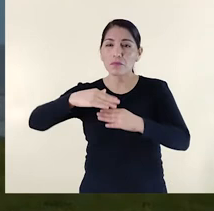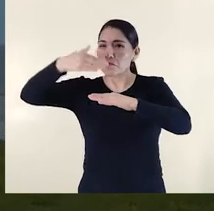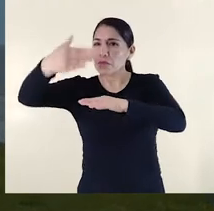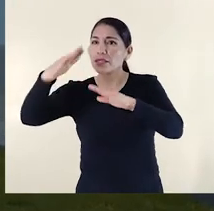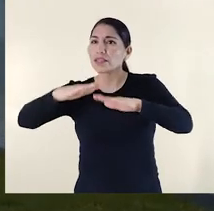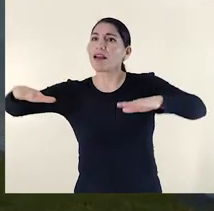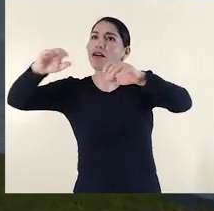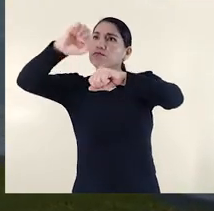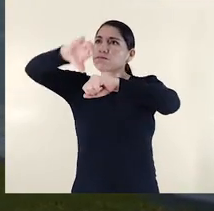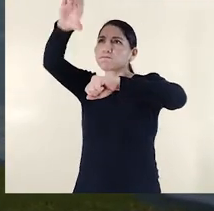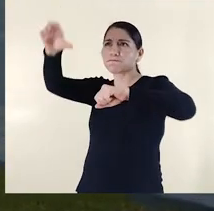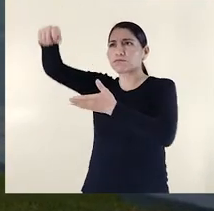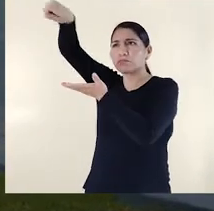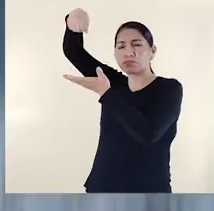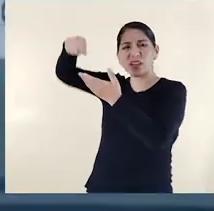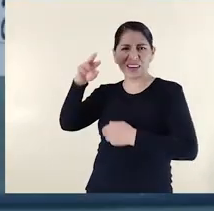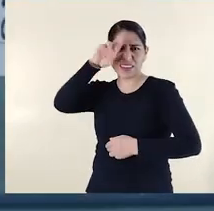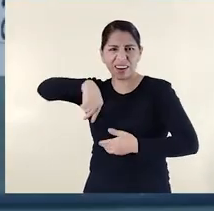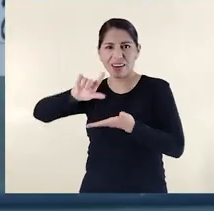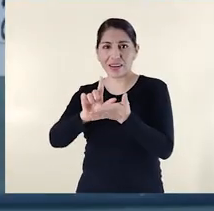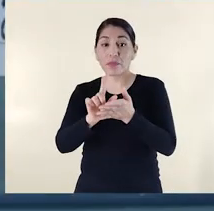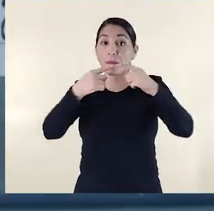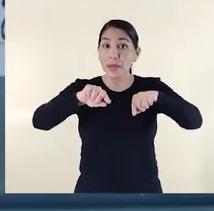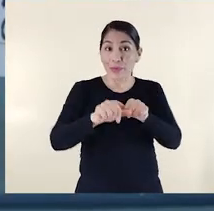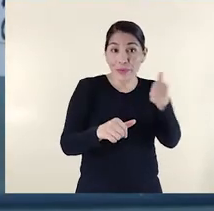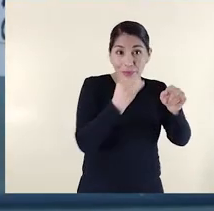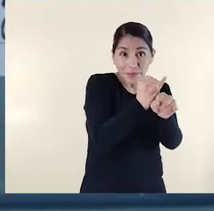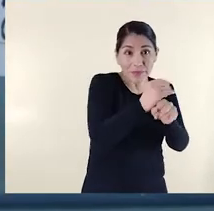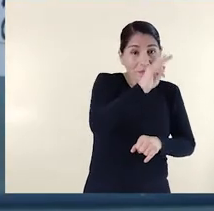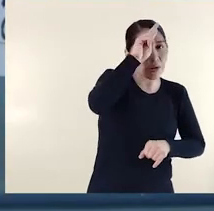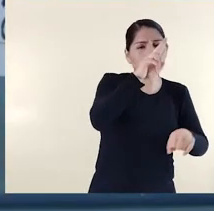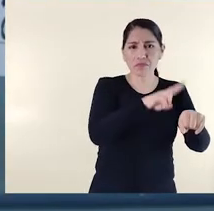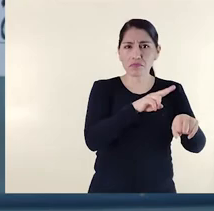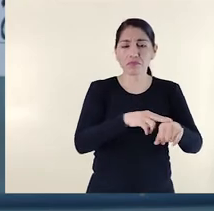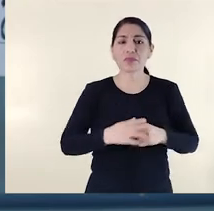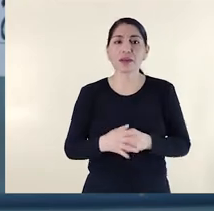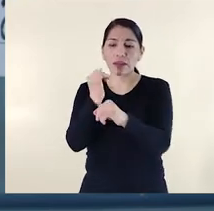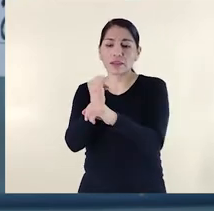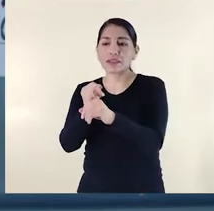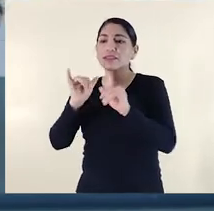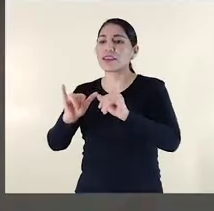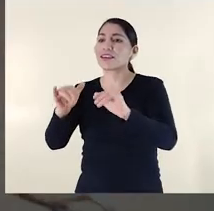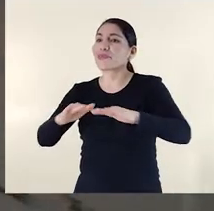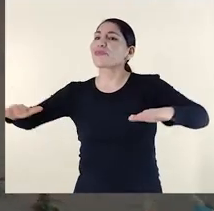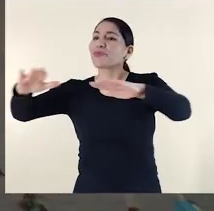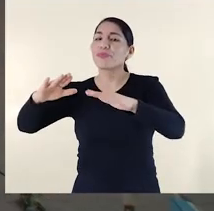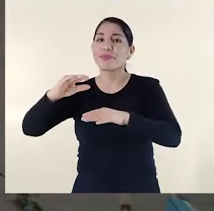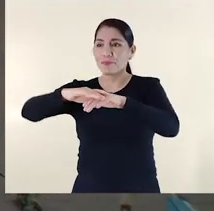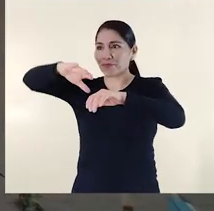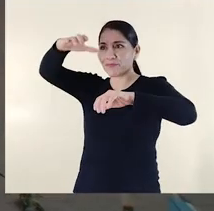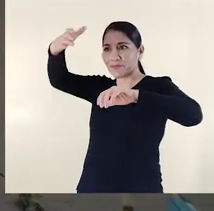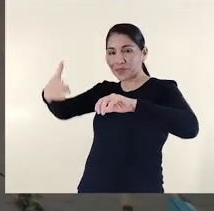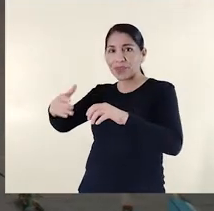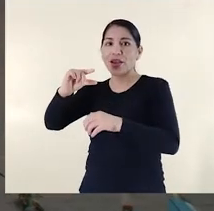barroca y un poco más allá una espadaña, rara en Lima, pero común en otras iglesias del Perú. La iglesia